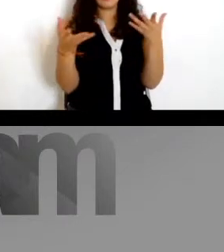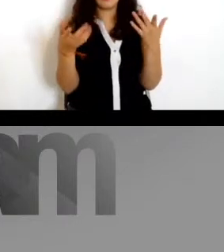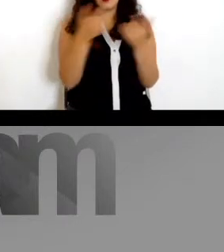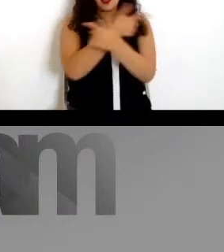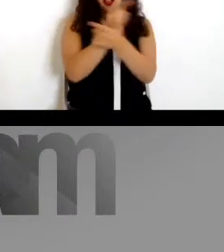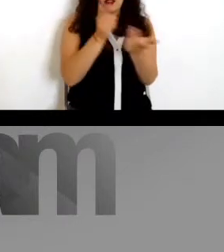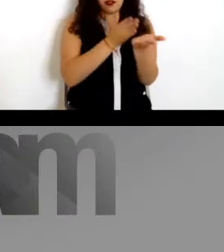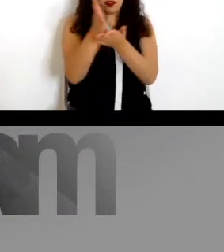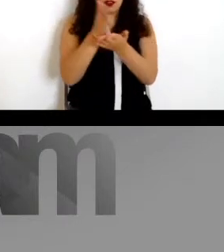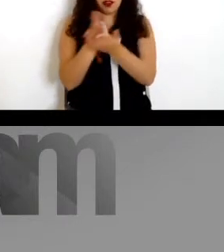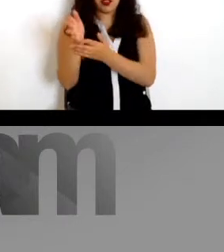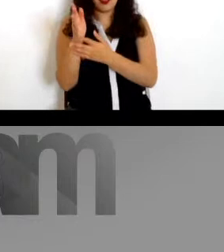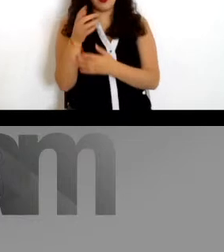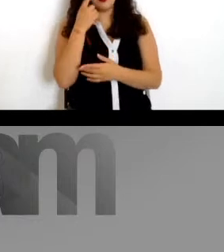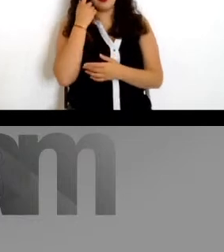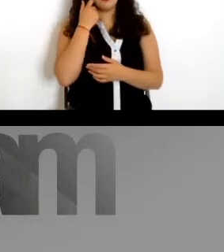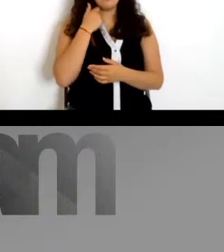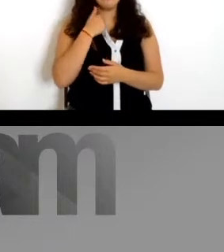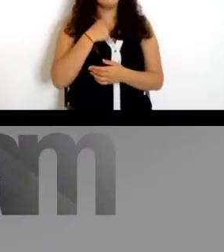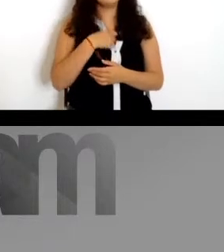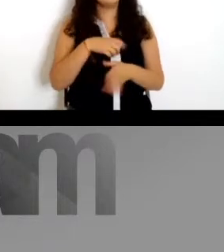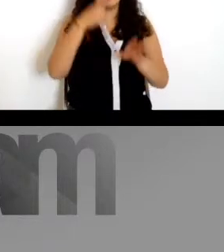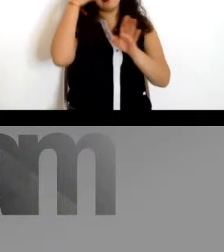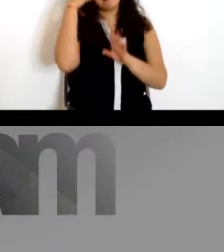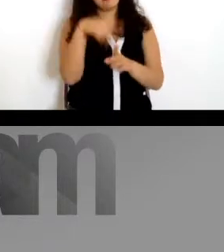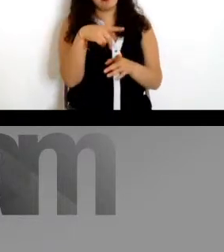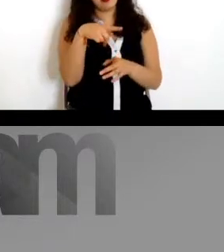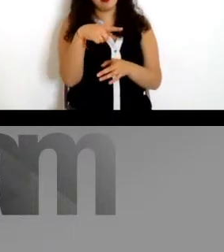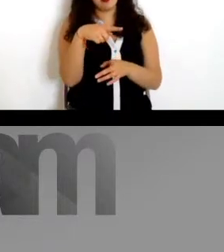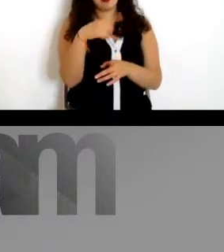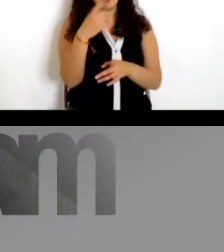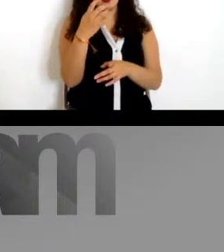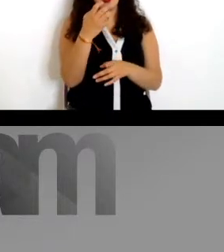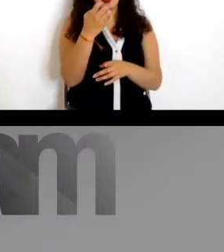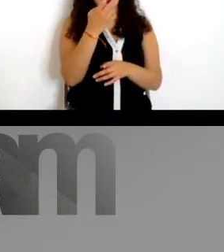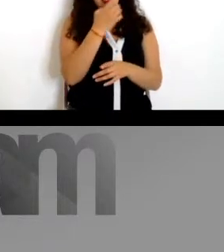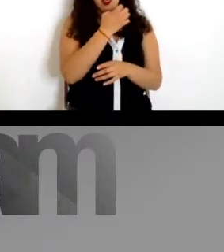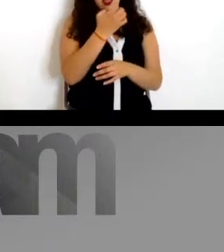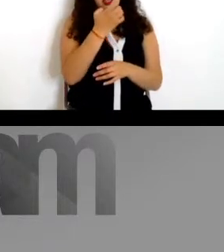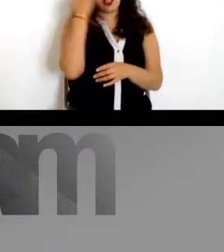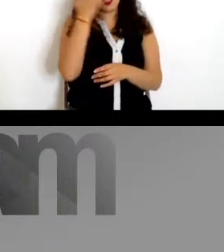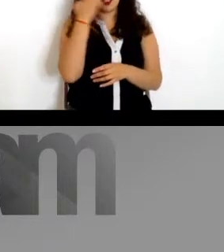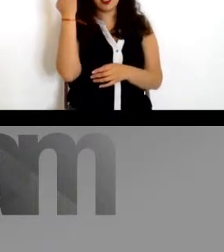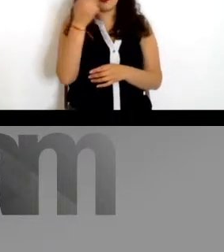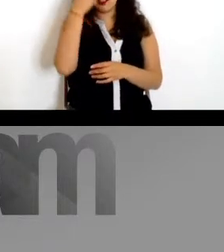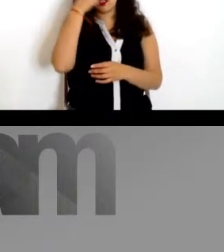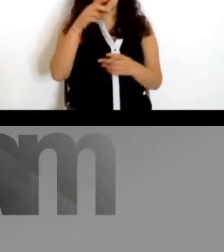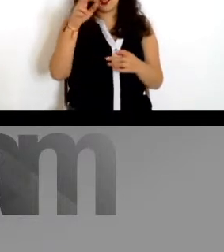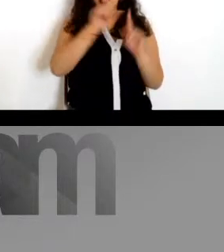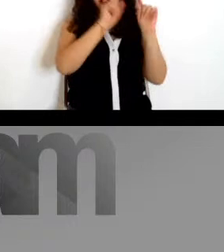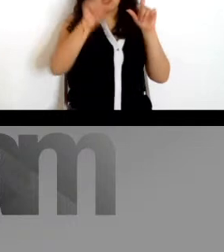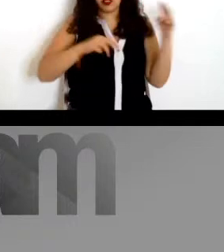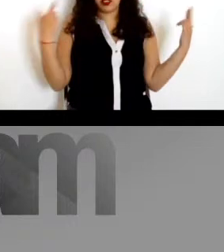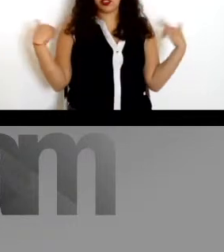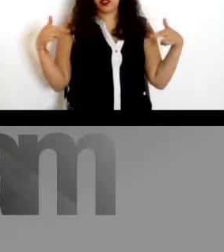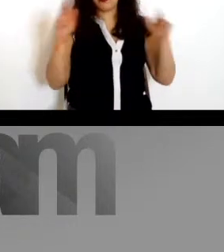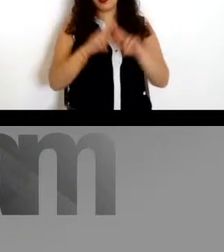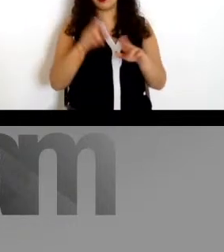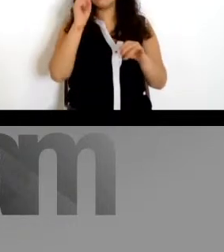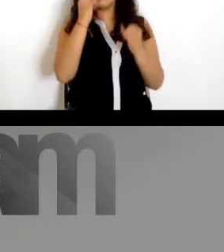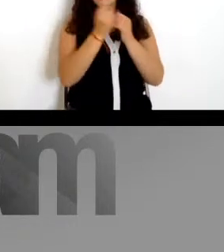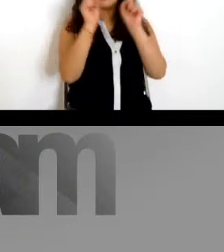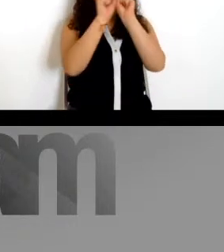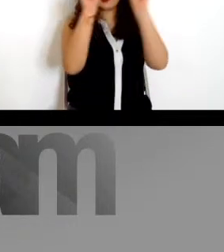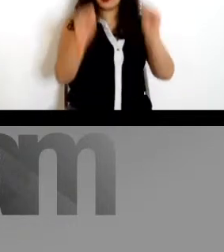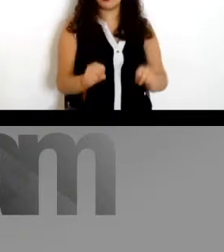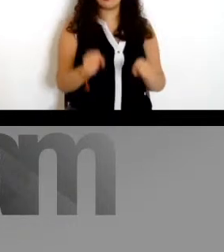es la visión de diversos diagnósticos a la Escuela Benemérita Nacional de Maestros, en donde se piensa también en este sistema educativo y